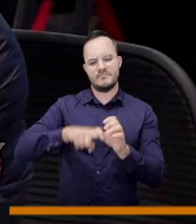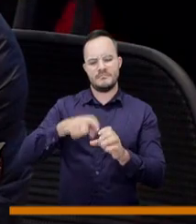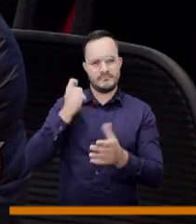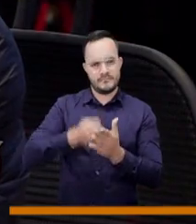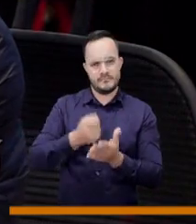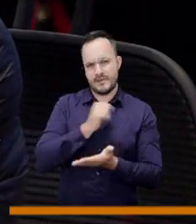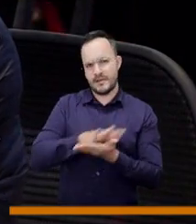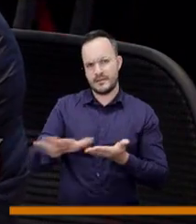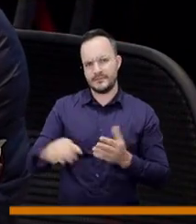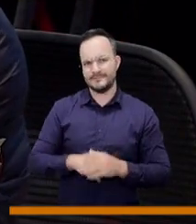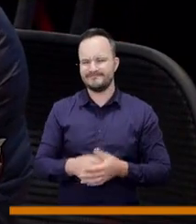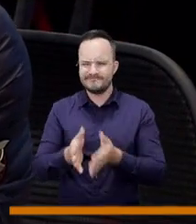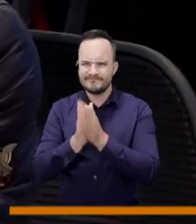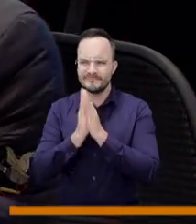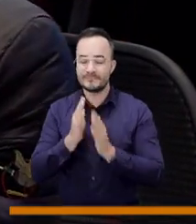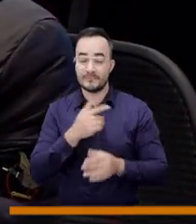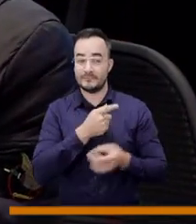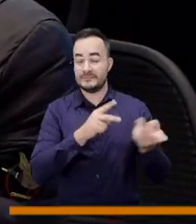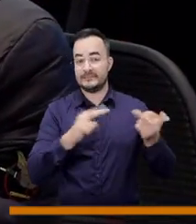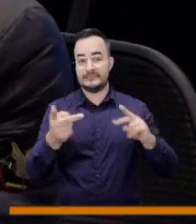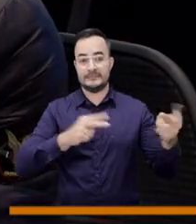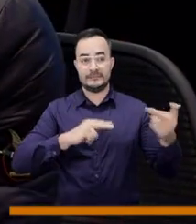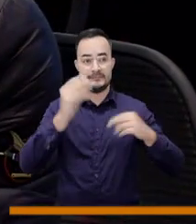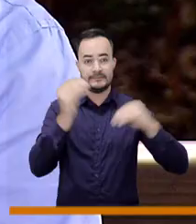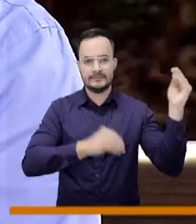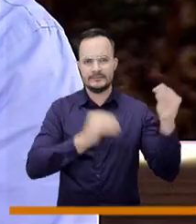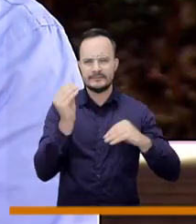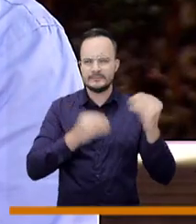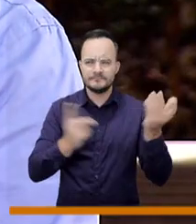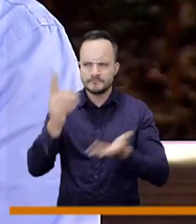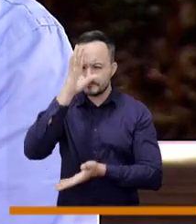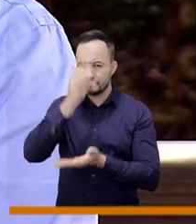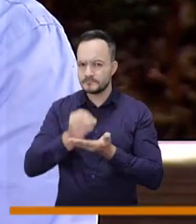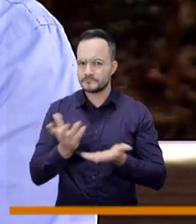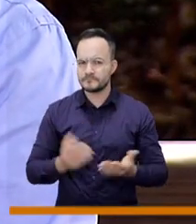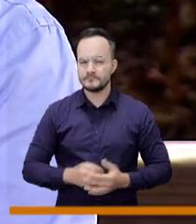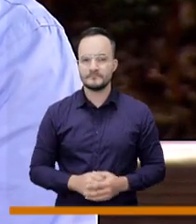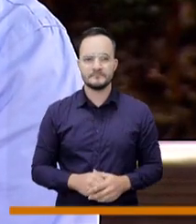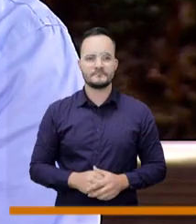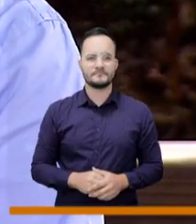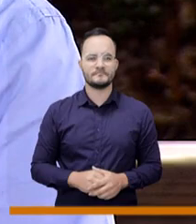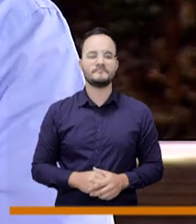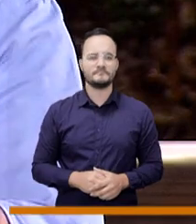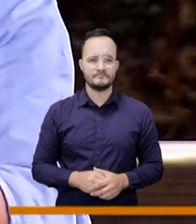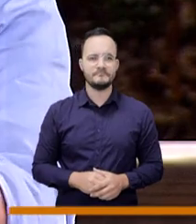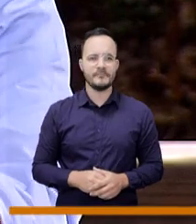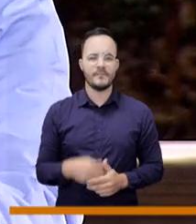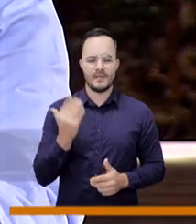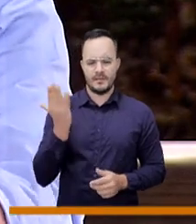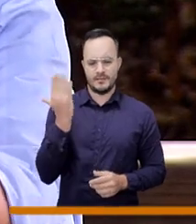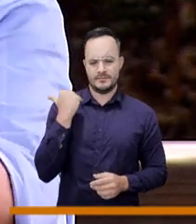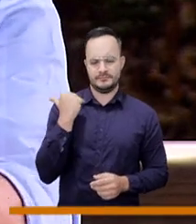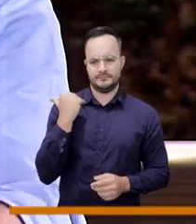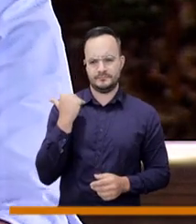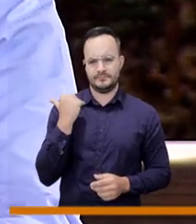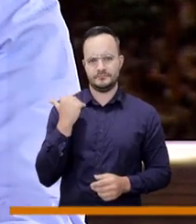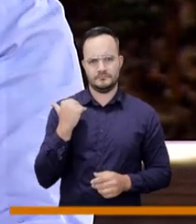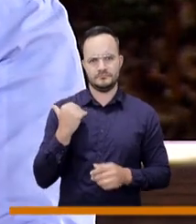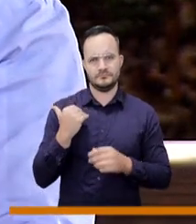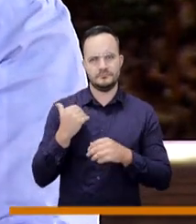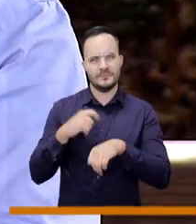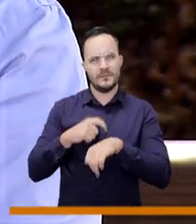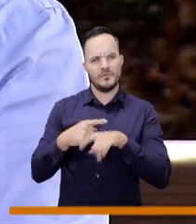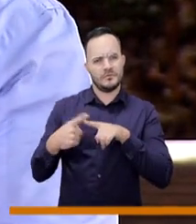el programa Matrícula Cero. Su opinión frente a este tema que para muchos resulta también controvertido. Hace algunas